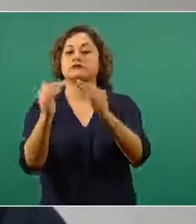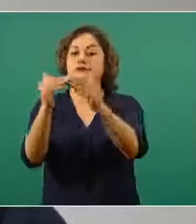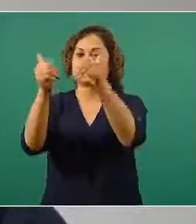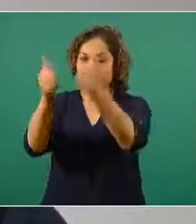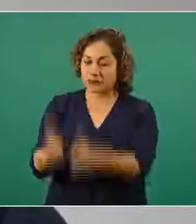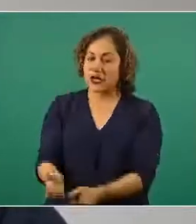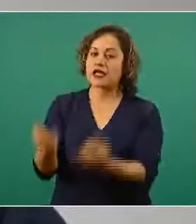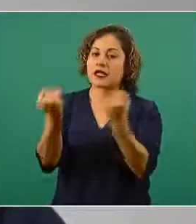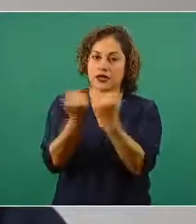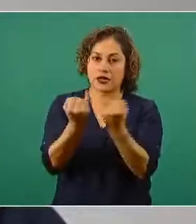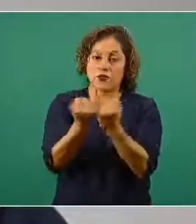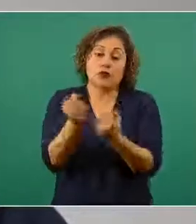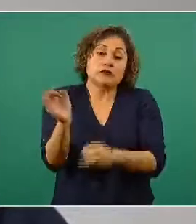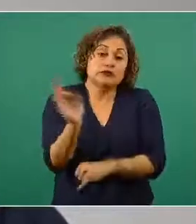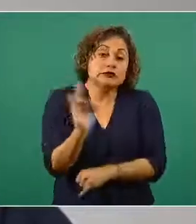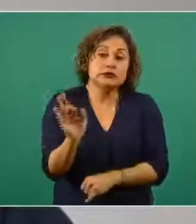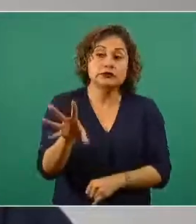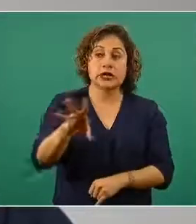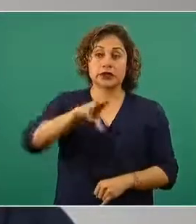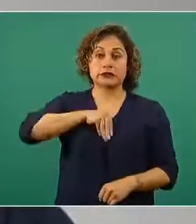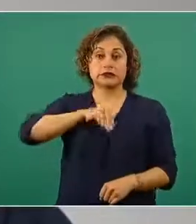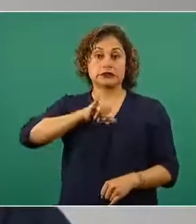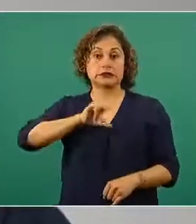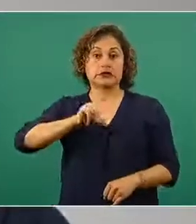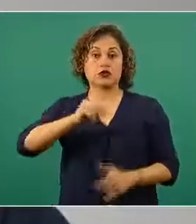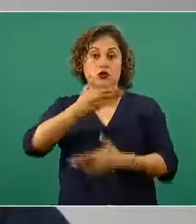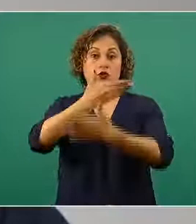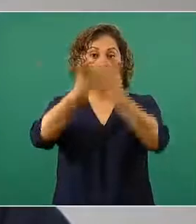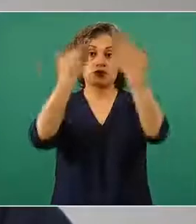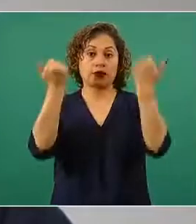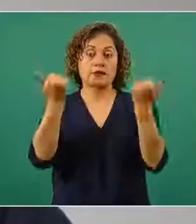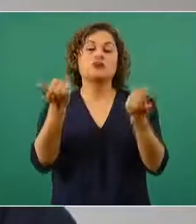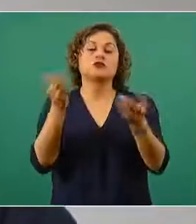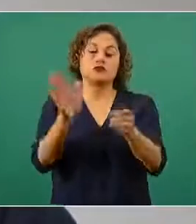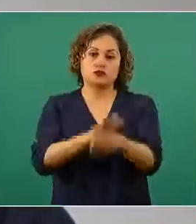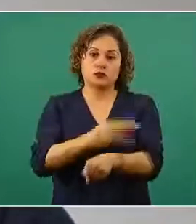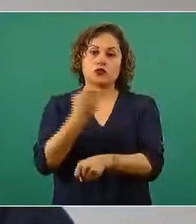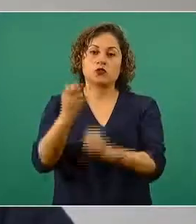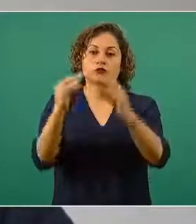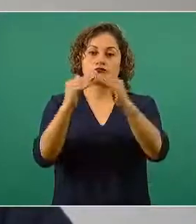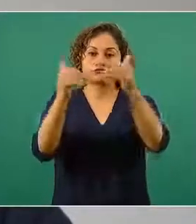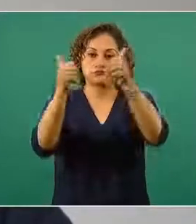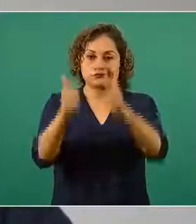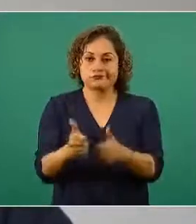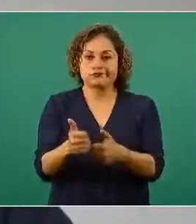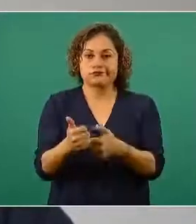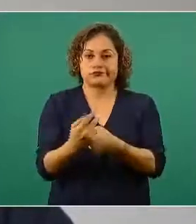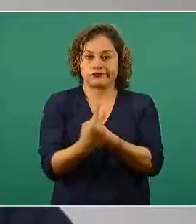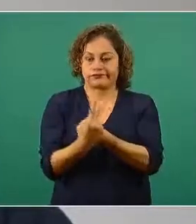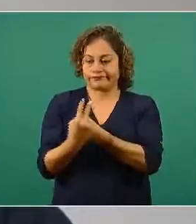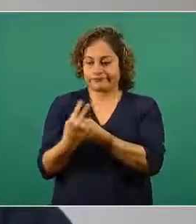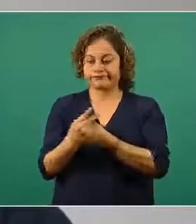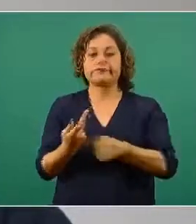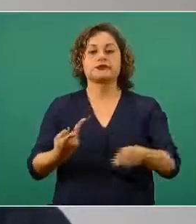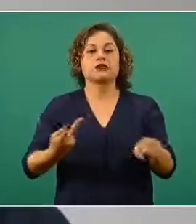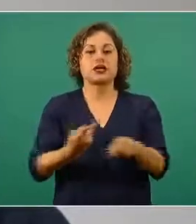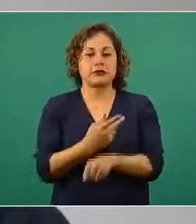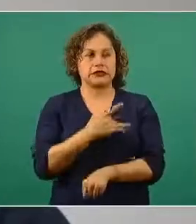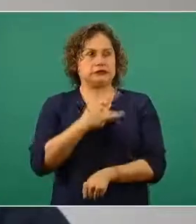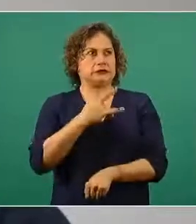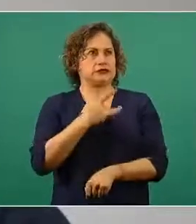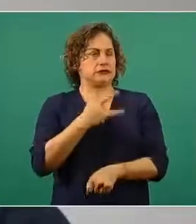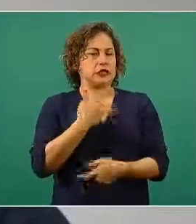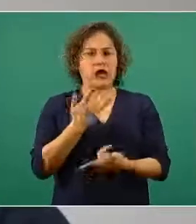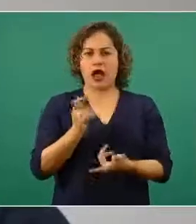durante este periodo de autorresguardo estar observando la posibilidad de inicio de signos y síntomas, y